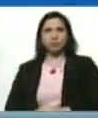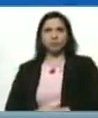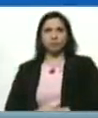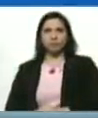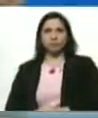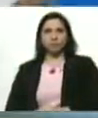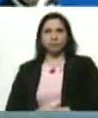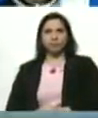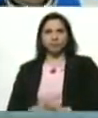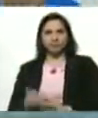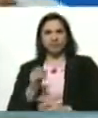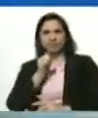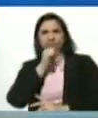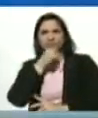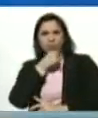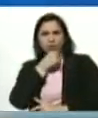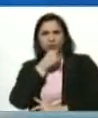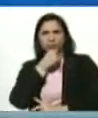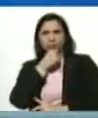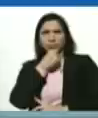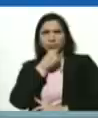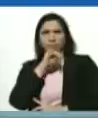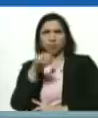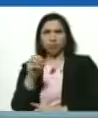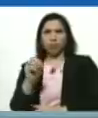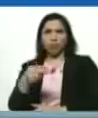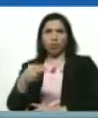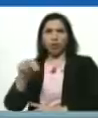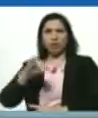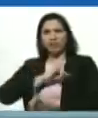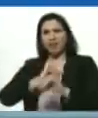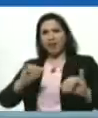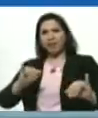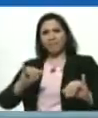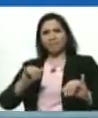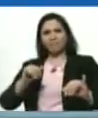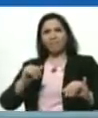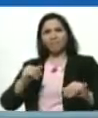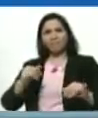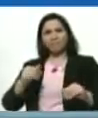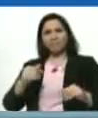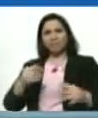aquí está el viejo ya un bulto realmente ya un bulto no está como para que se la lea presidencialmente